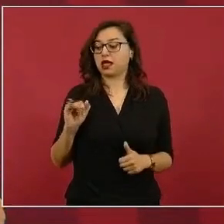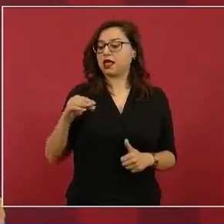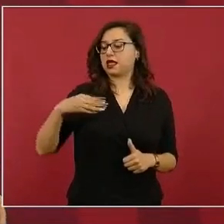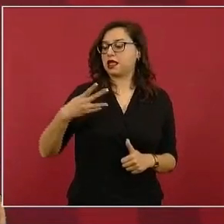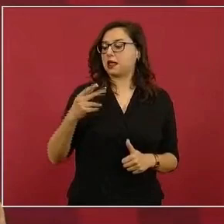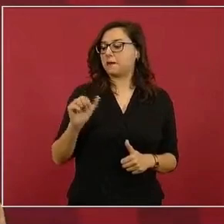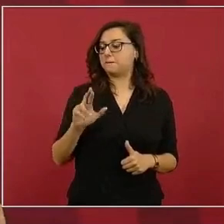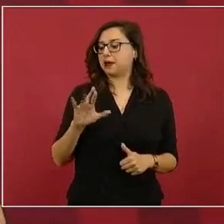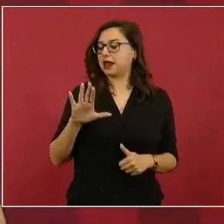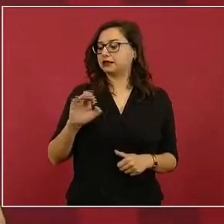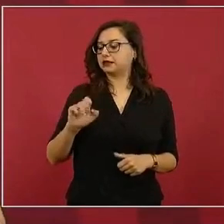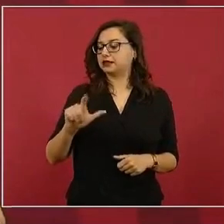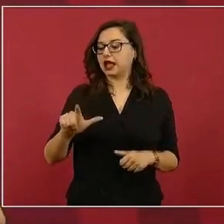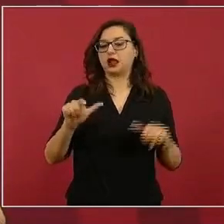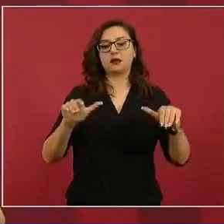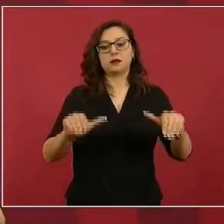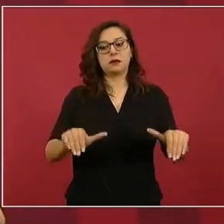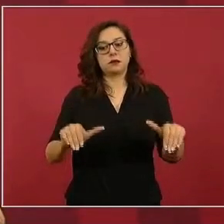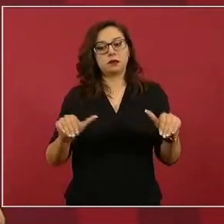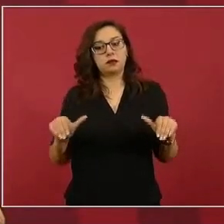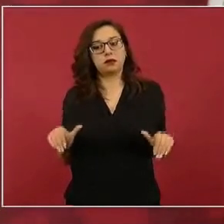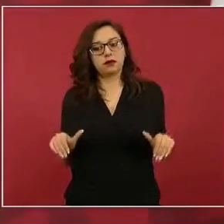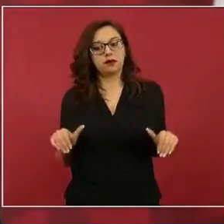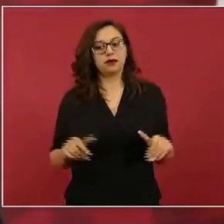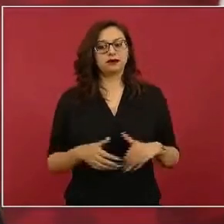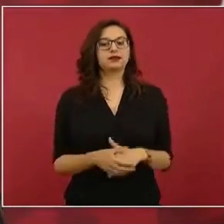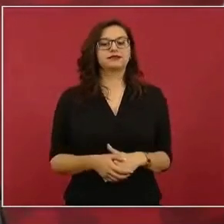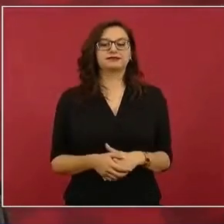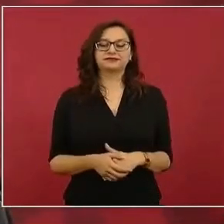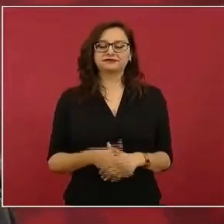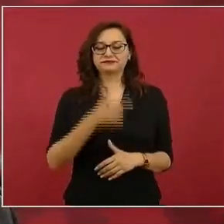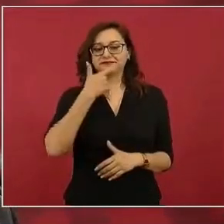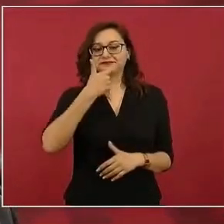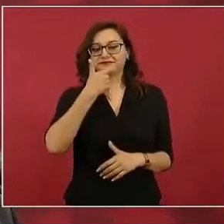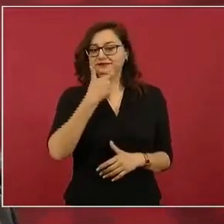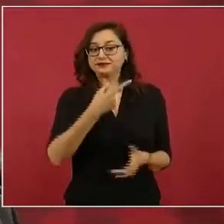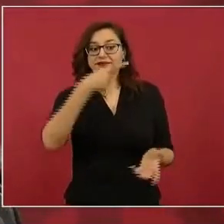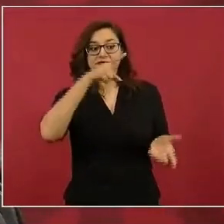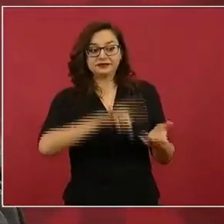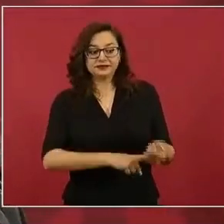Ya estaban los escritores